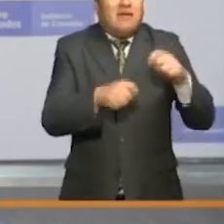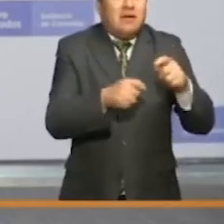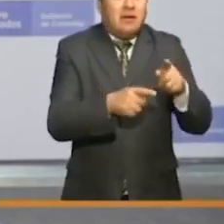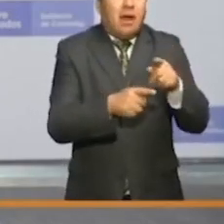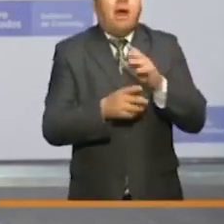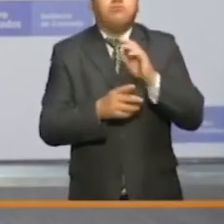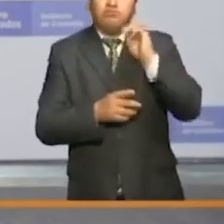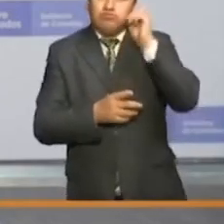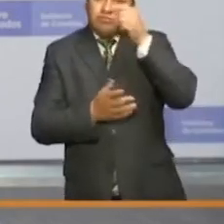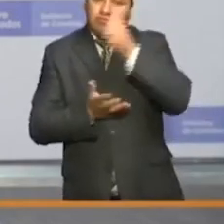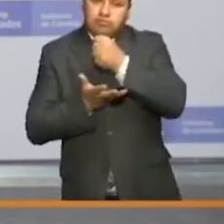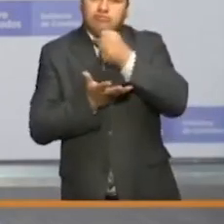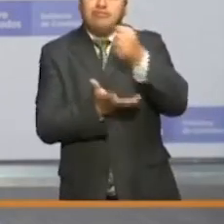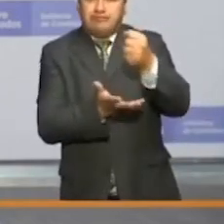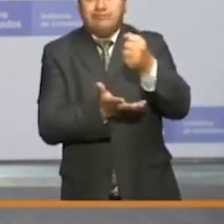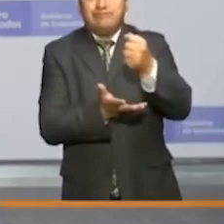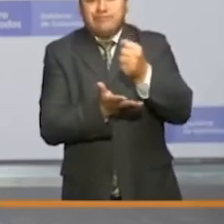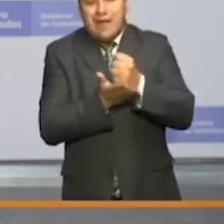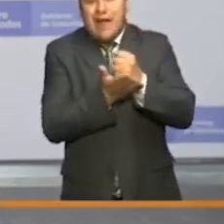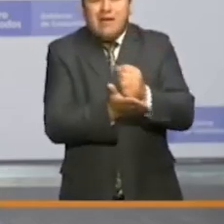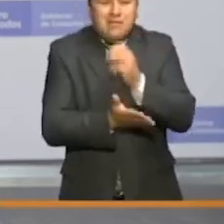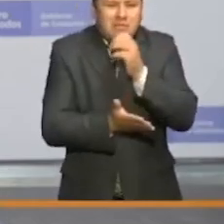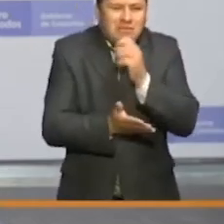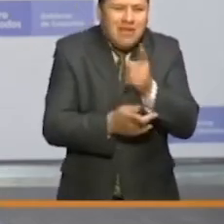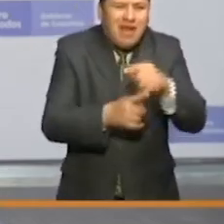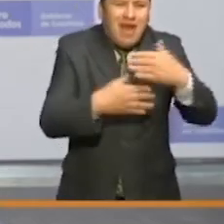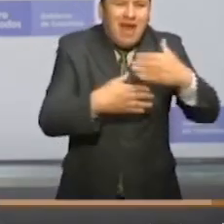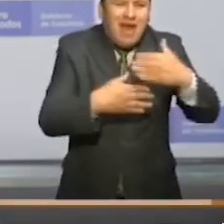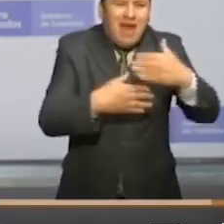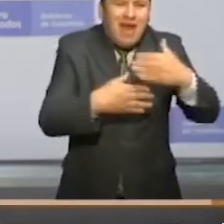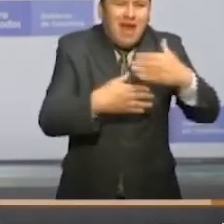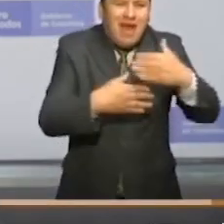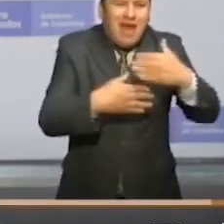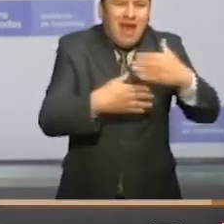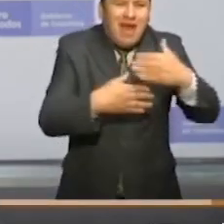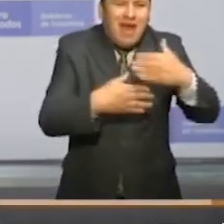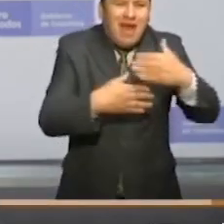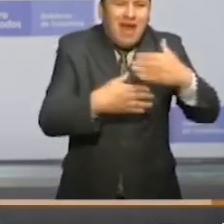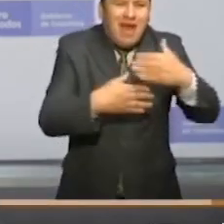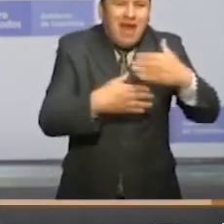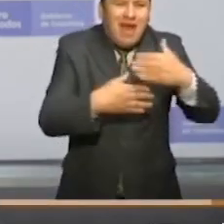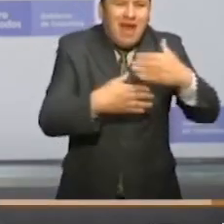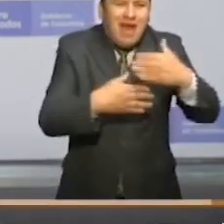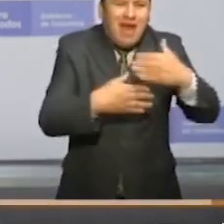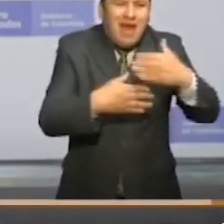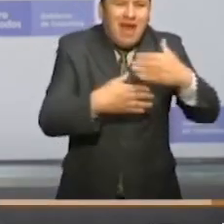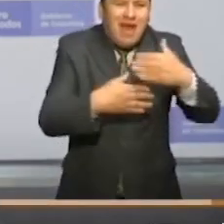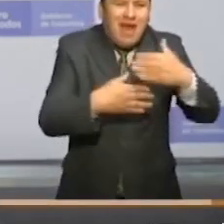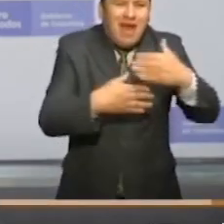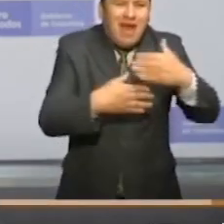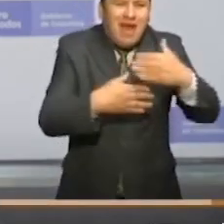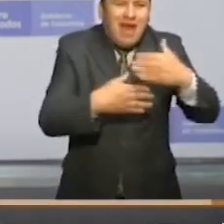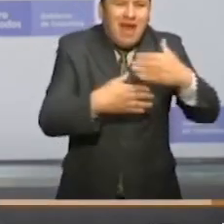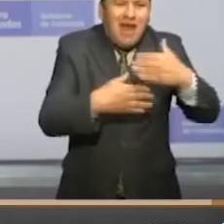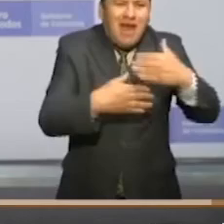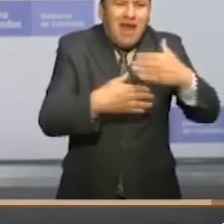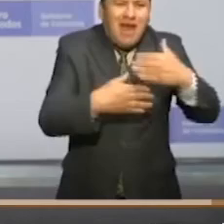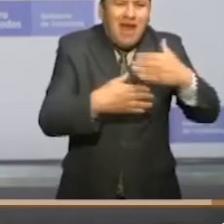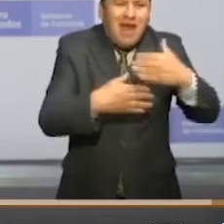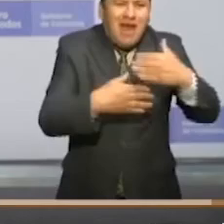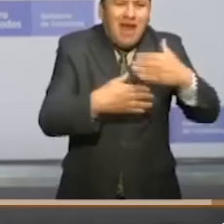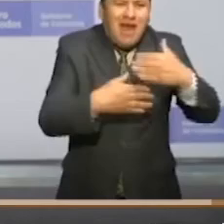recursos durante estos tiempos de la emergencia económica suena muy bonito y uno dice obra bravo perfecto